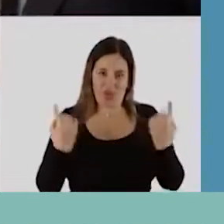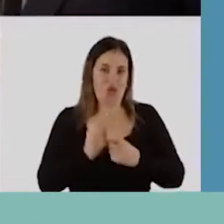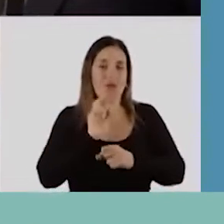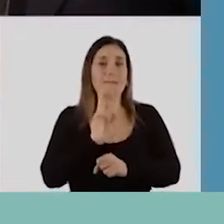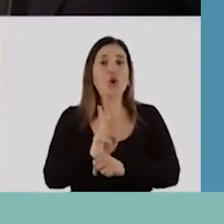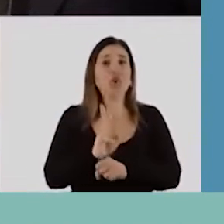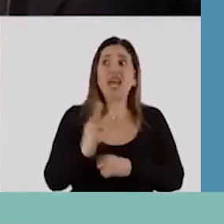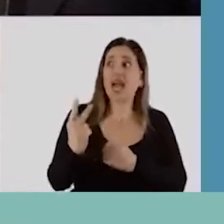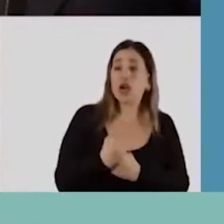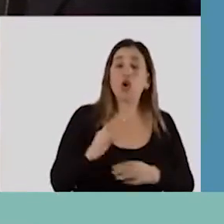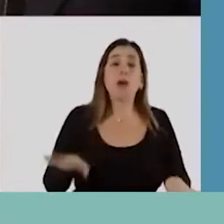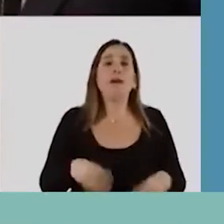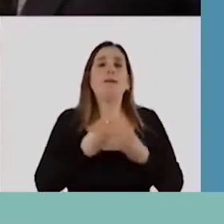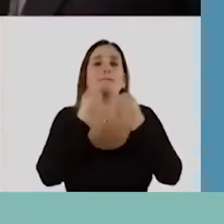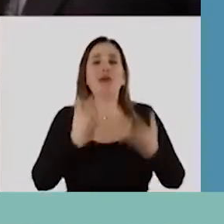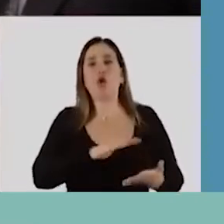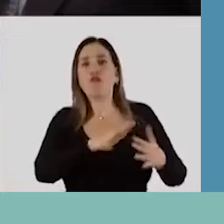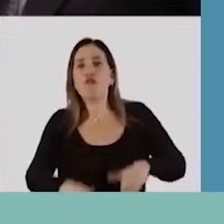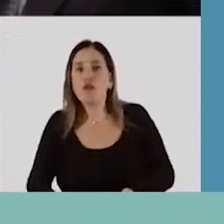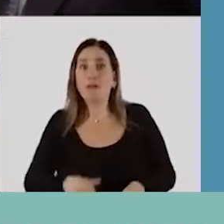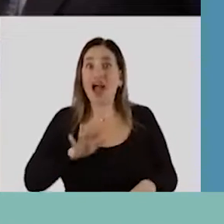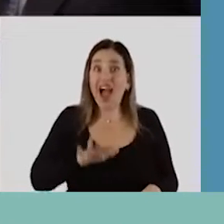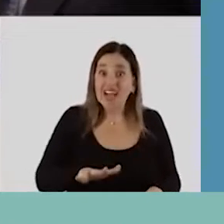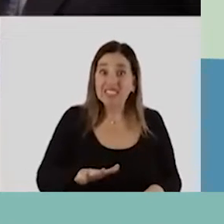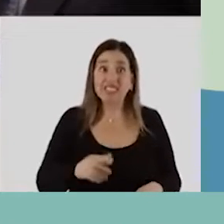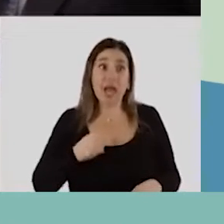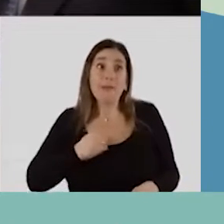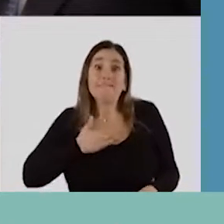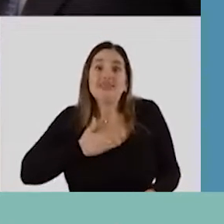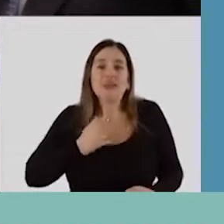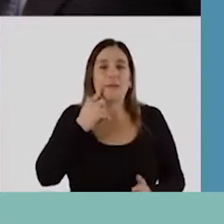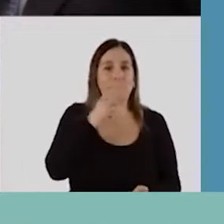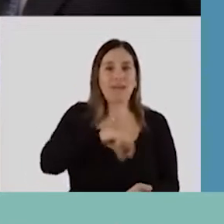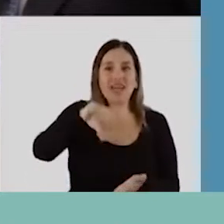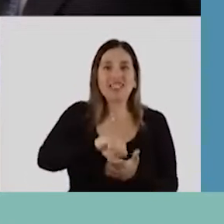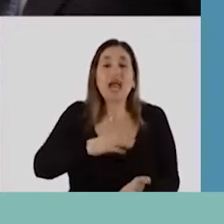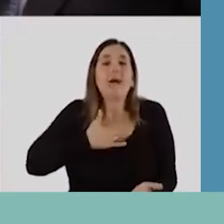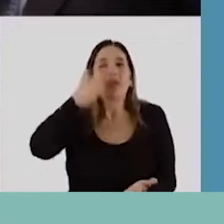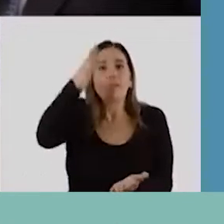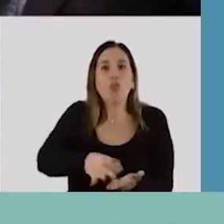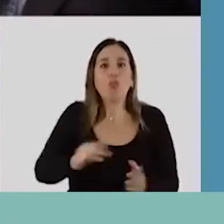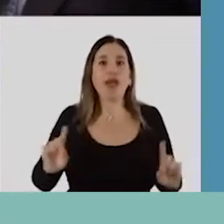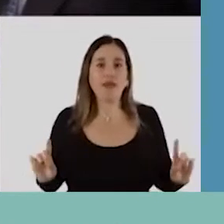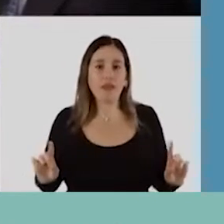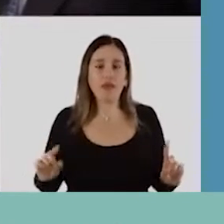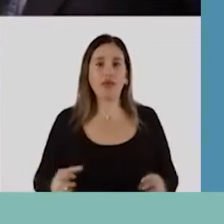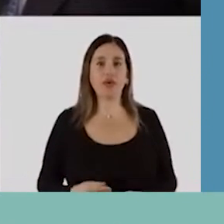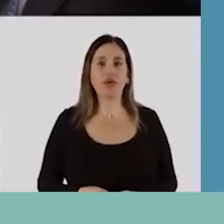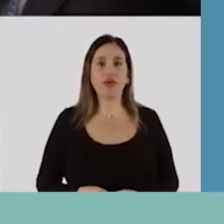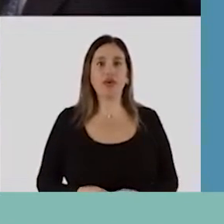nacional, la mejor manera de proteger a mi nación, a mi pueblo,